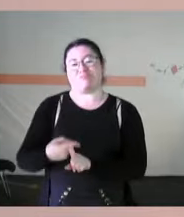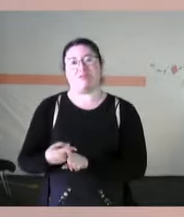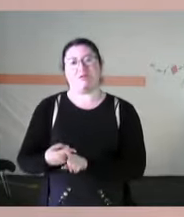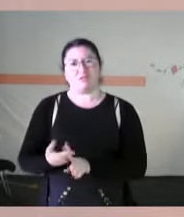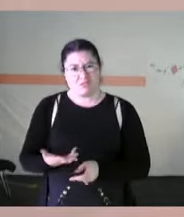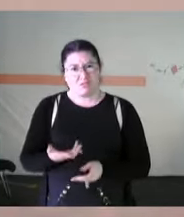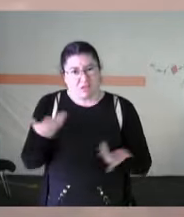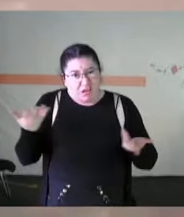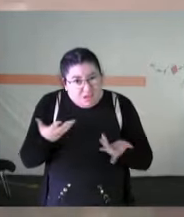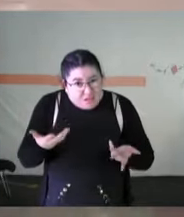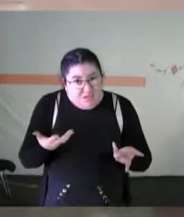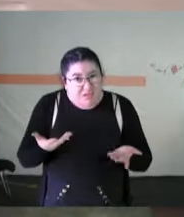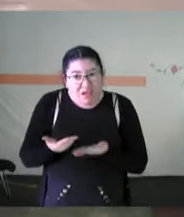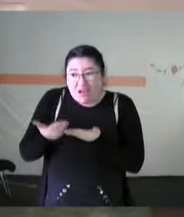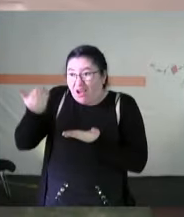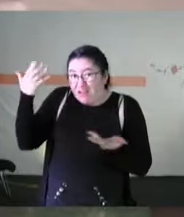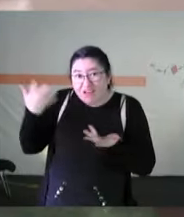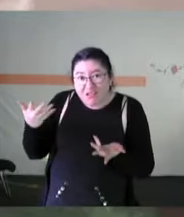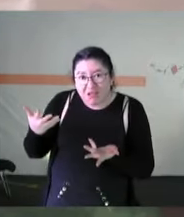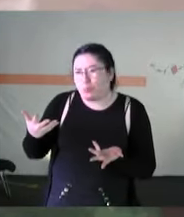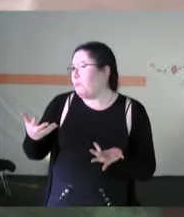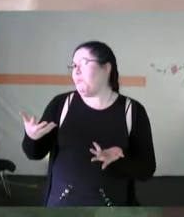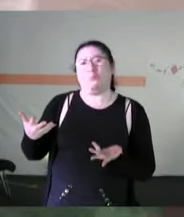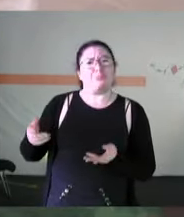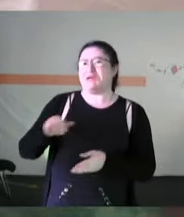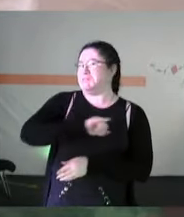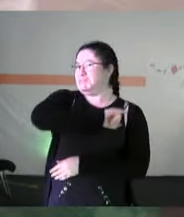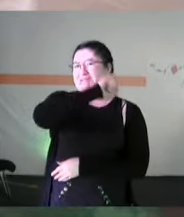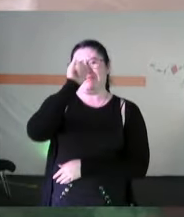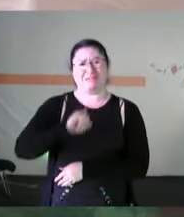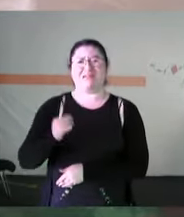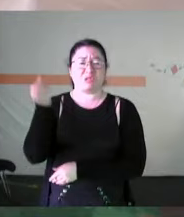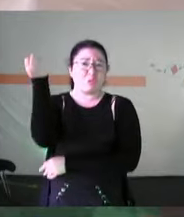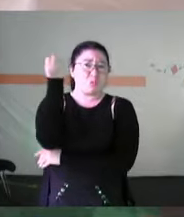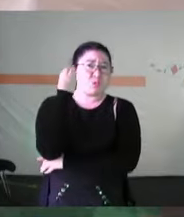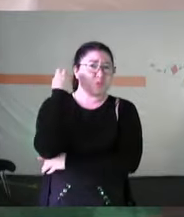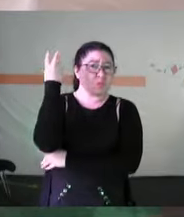No, nunca, jamás se usaron los foros,